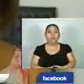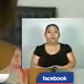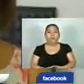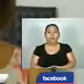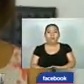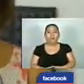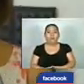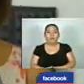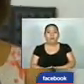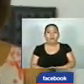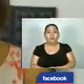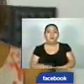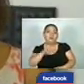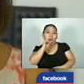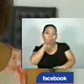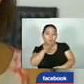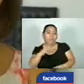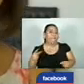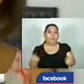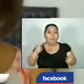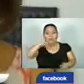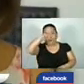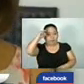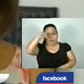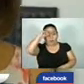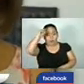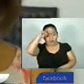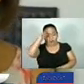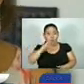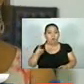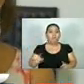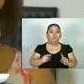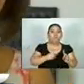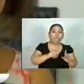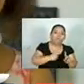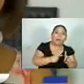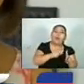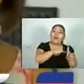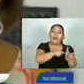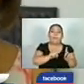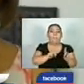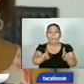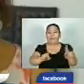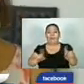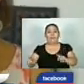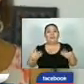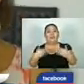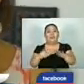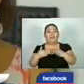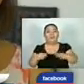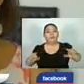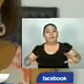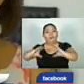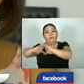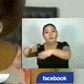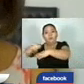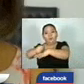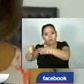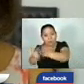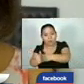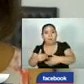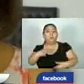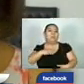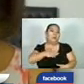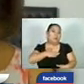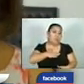Sería precisamente facilitar la inversión, es decir, aquí vamos a tener delegados, esa es la propuesta, obviamente va para la Comisión de la Asamblea Legislativa, vamos a